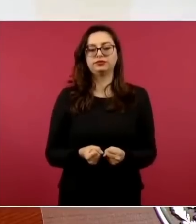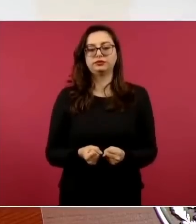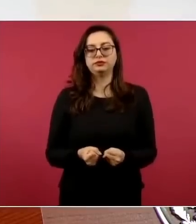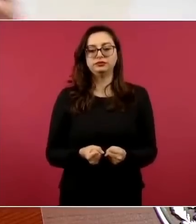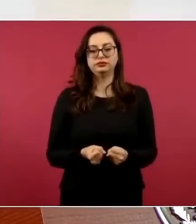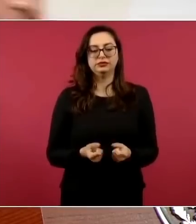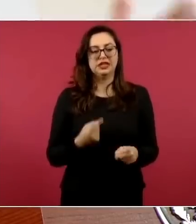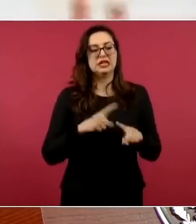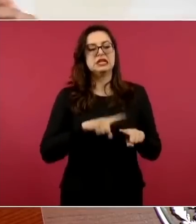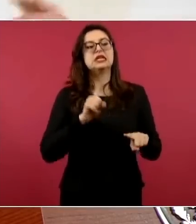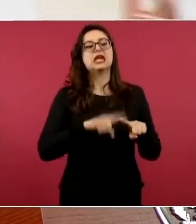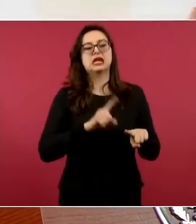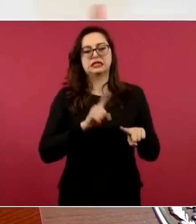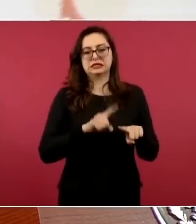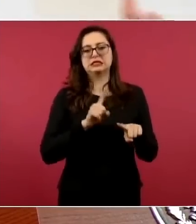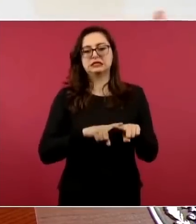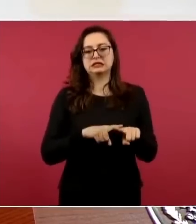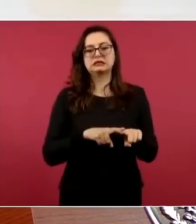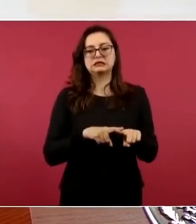a saber